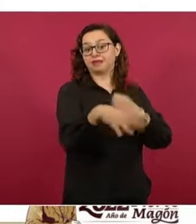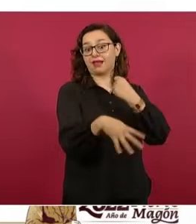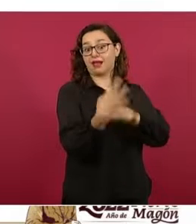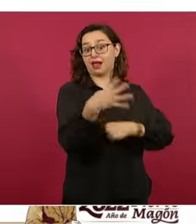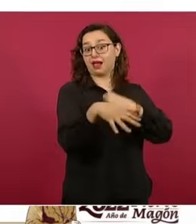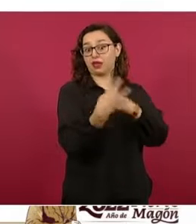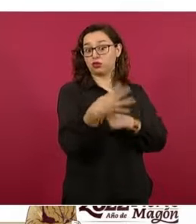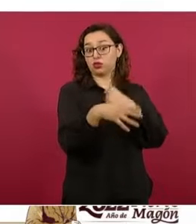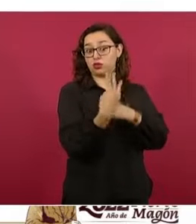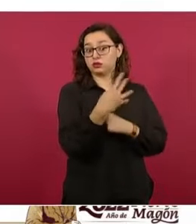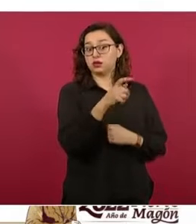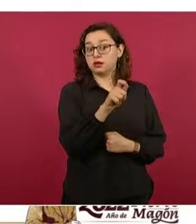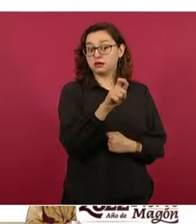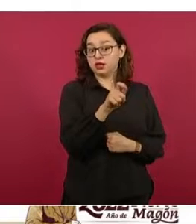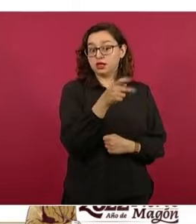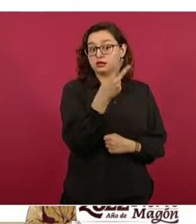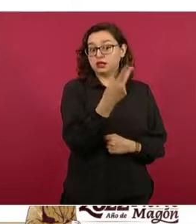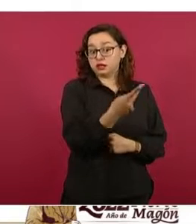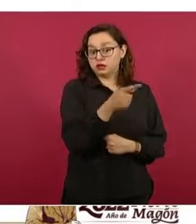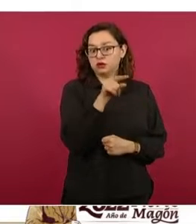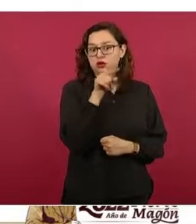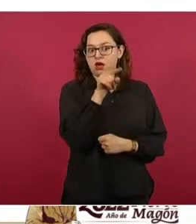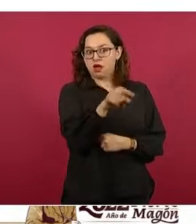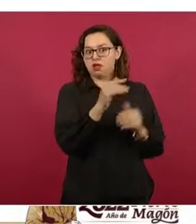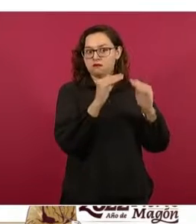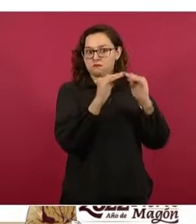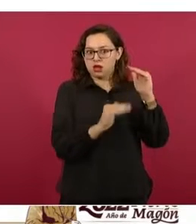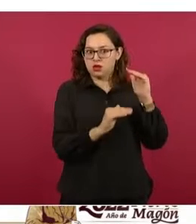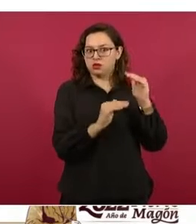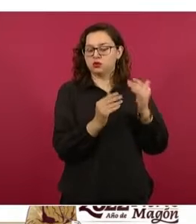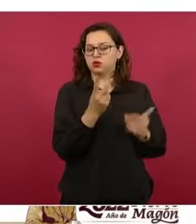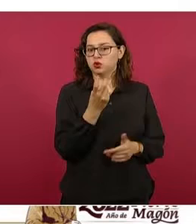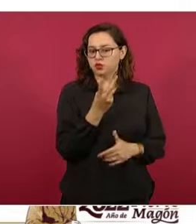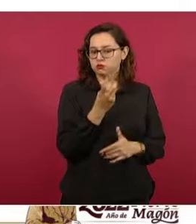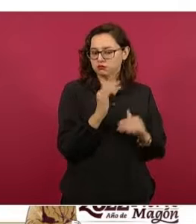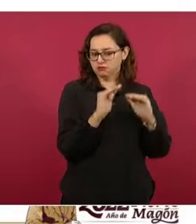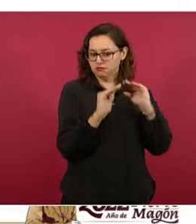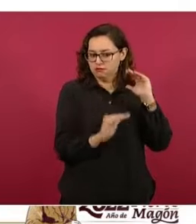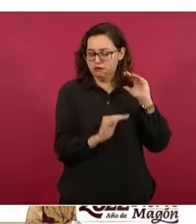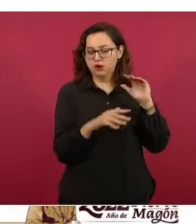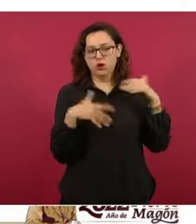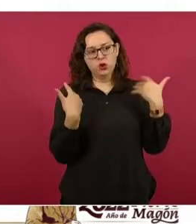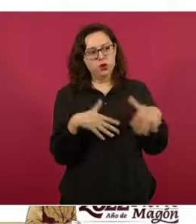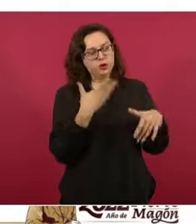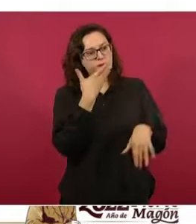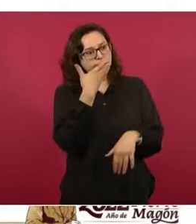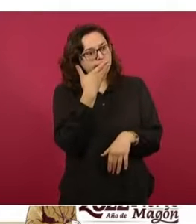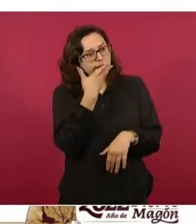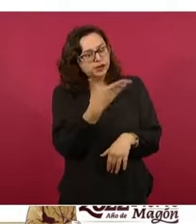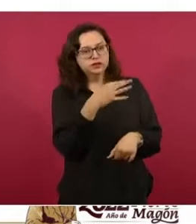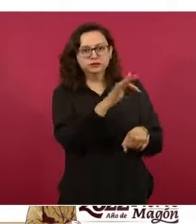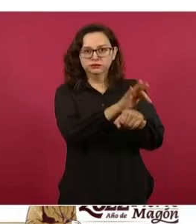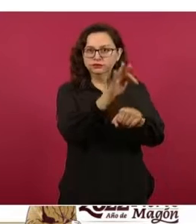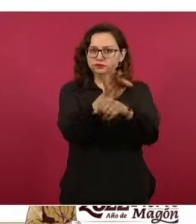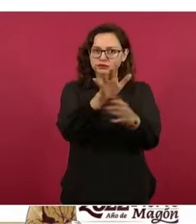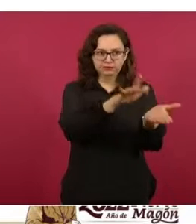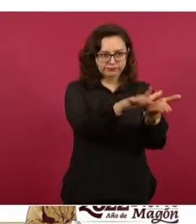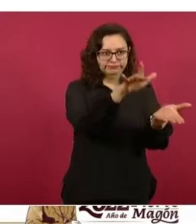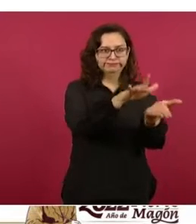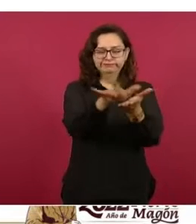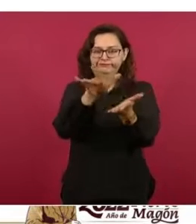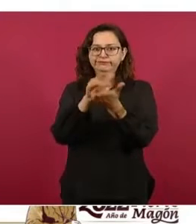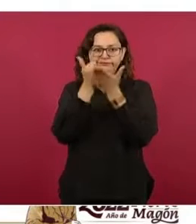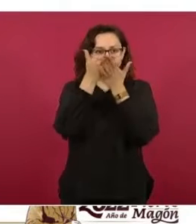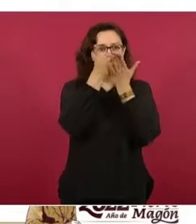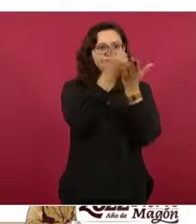14 pesos con 22 centavos, más de un peso que se ahorran por litro los consumidores que acudan con esta